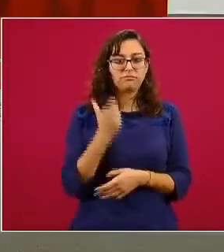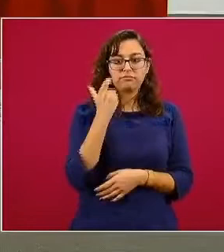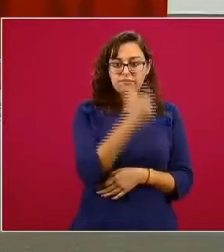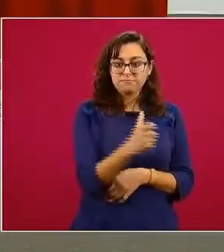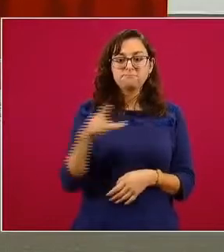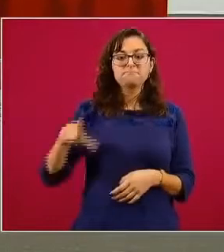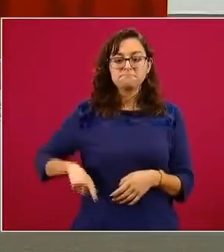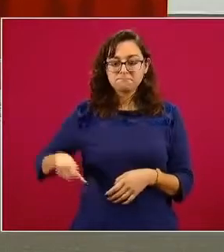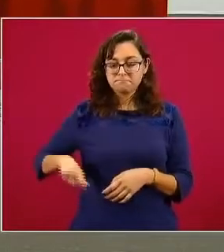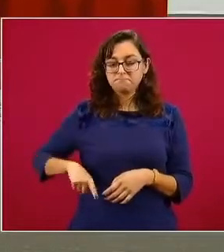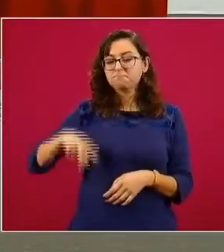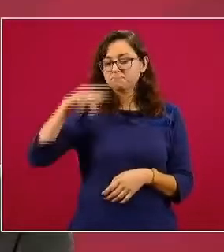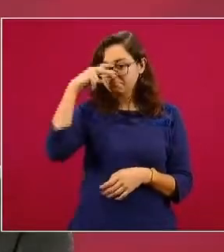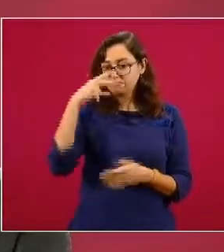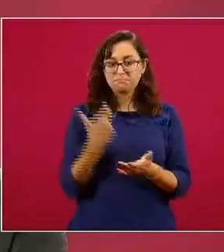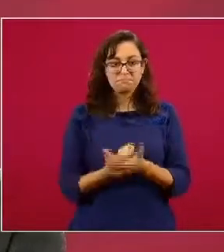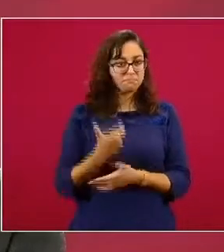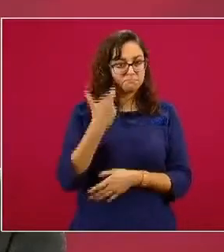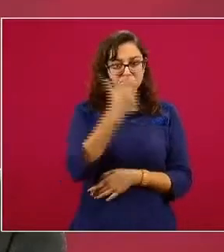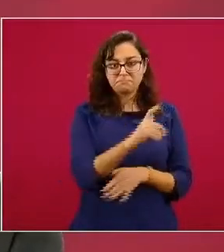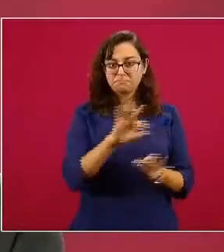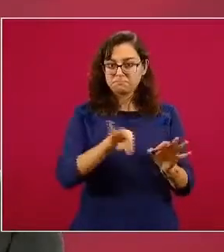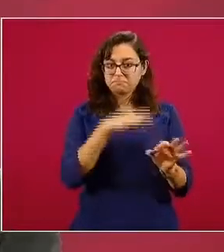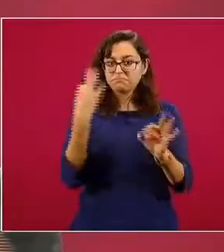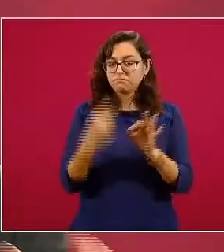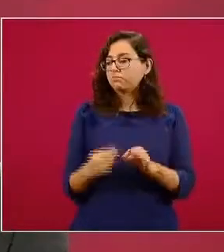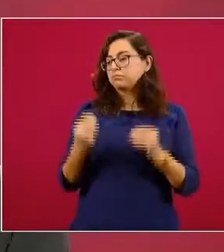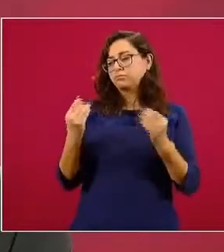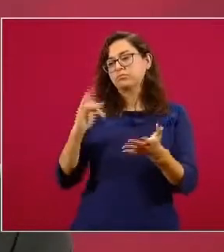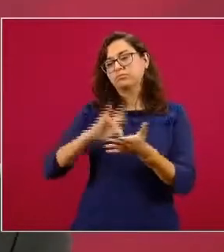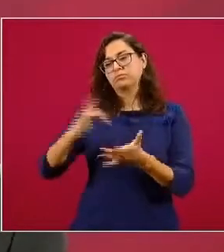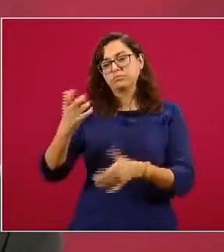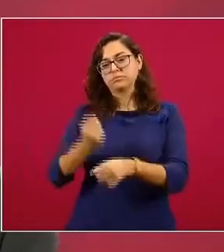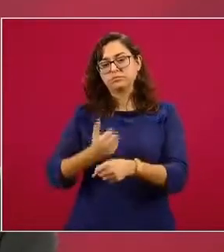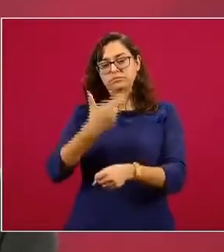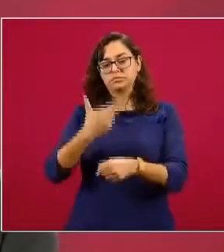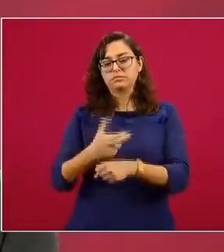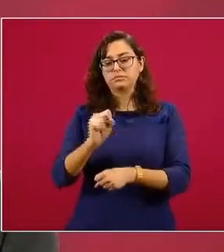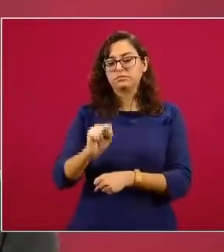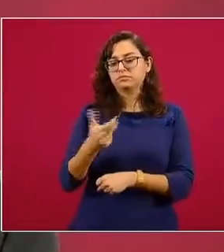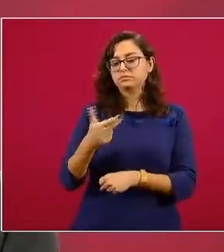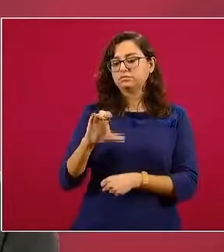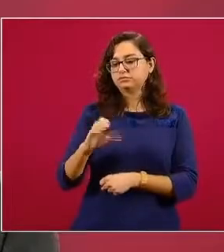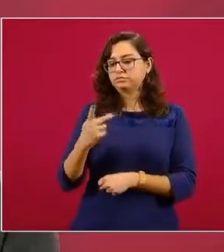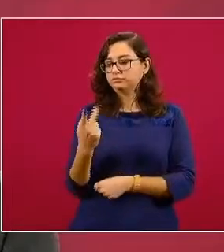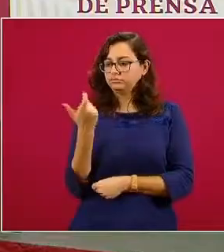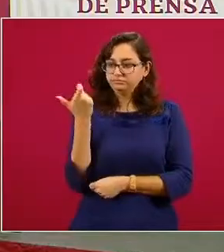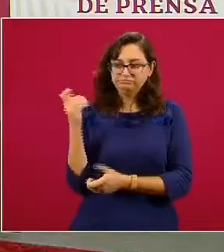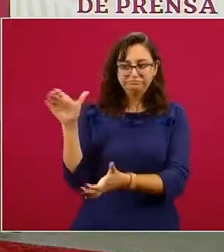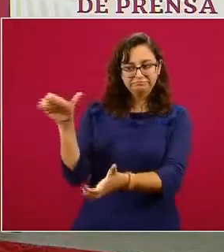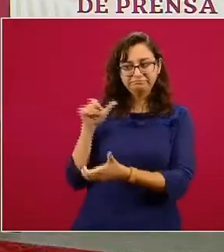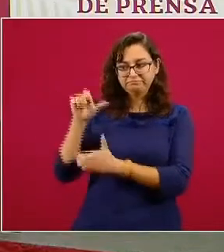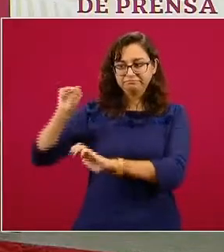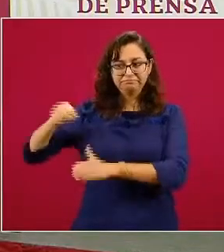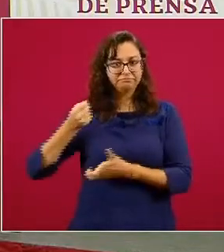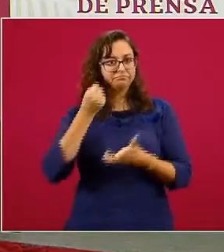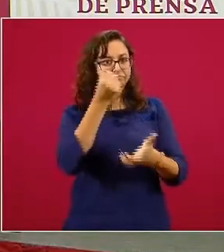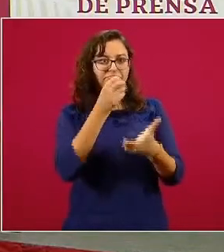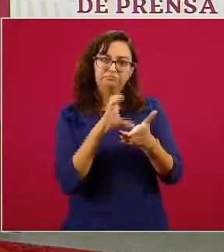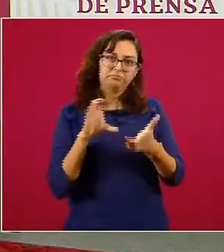por cierto, al secretario de Hacienda su celeridad para identificar los fondos necesarios, y esto ya se